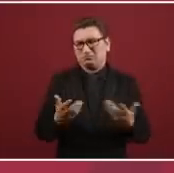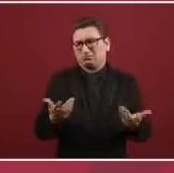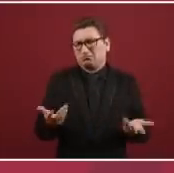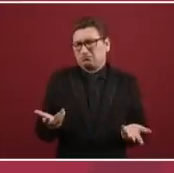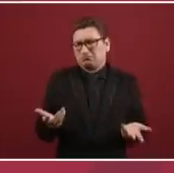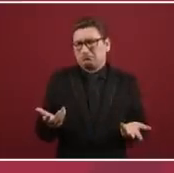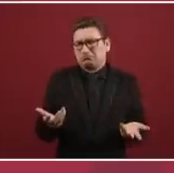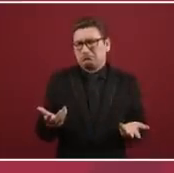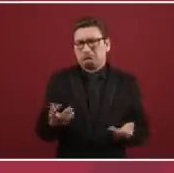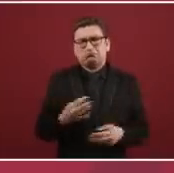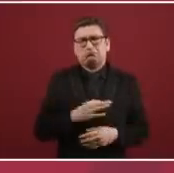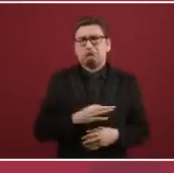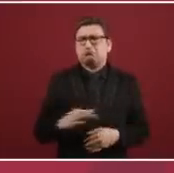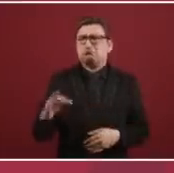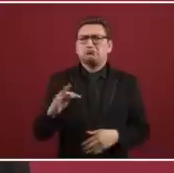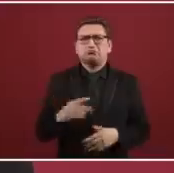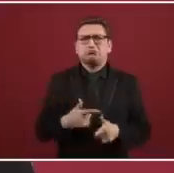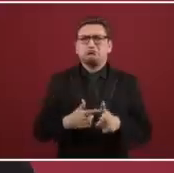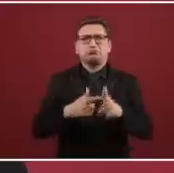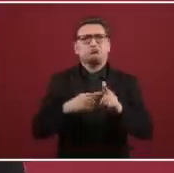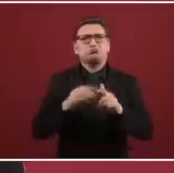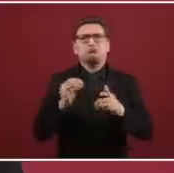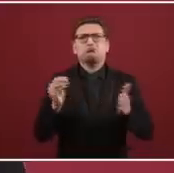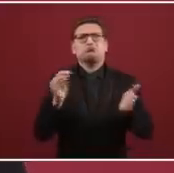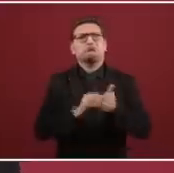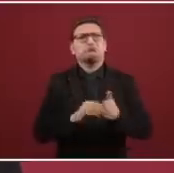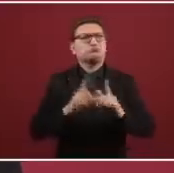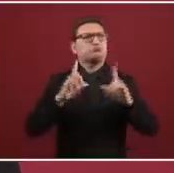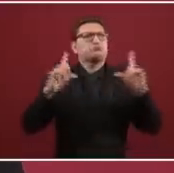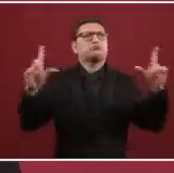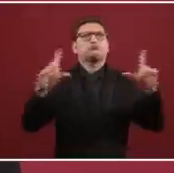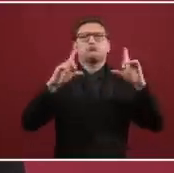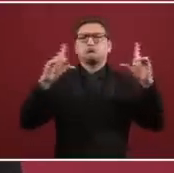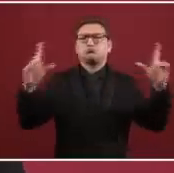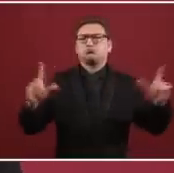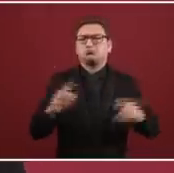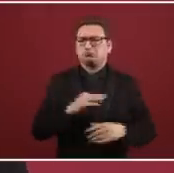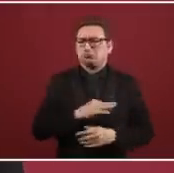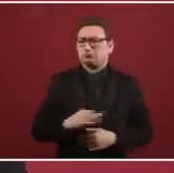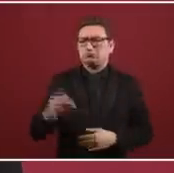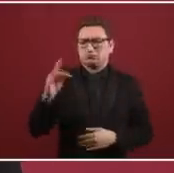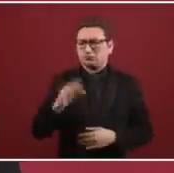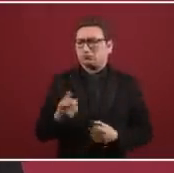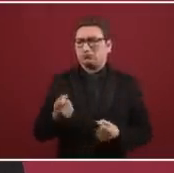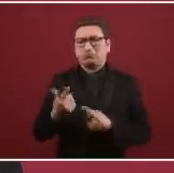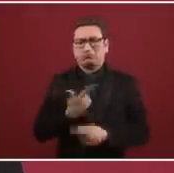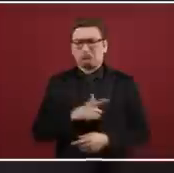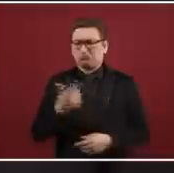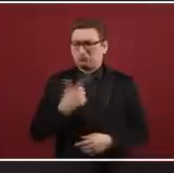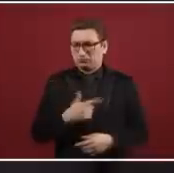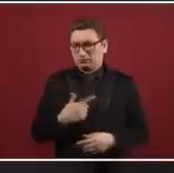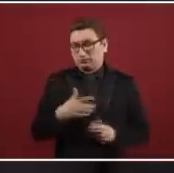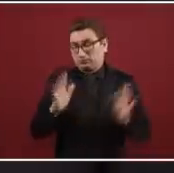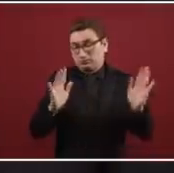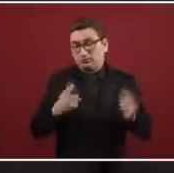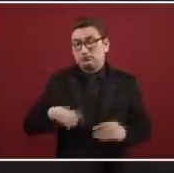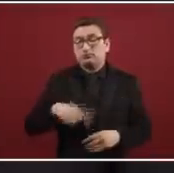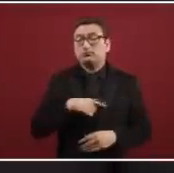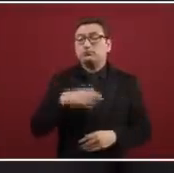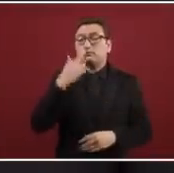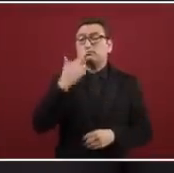pueden seguir apareciendo y pueden haber estas reacciones. Nosotros tenemos que